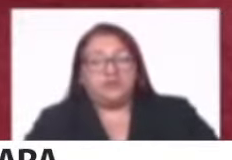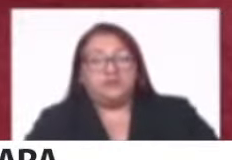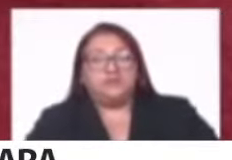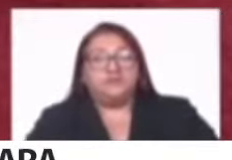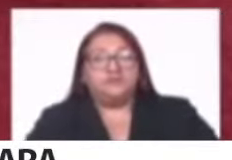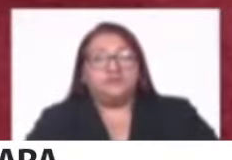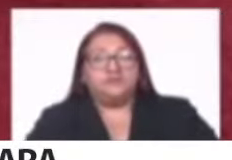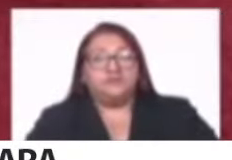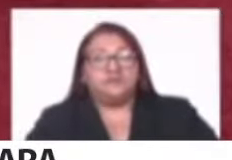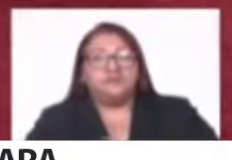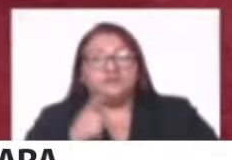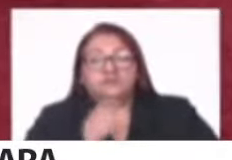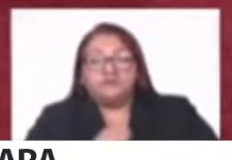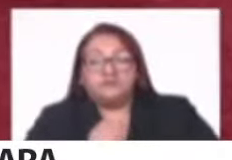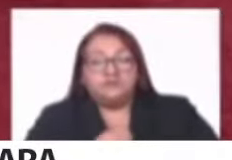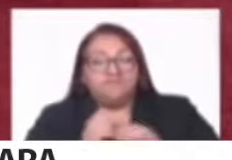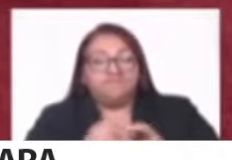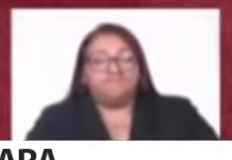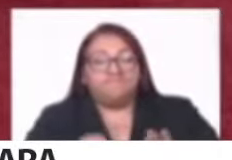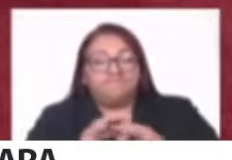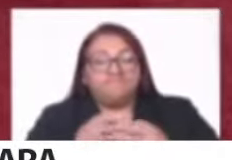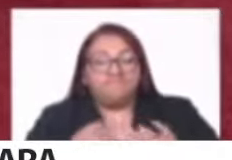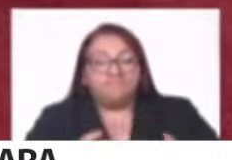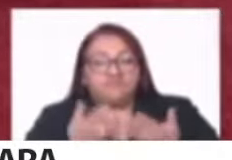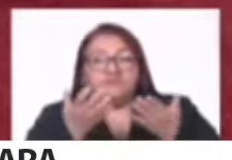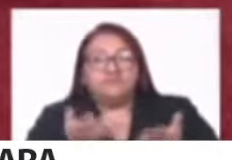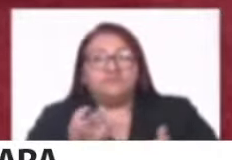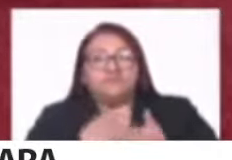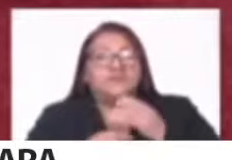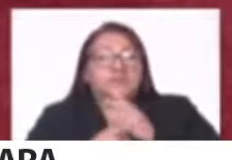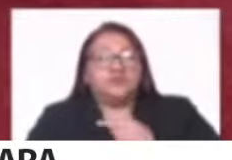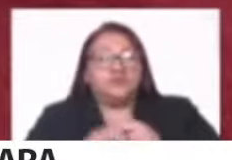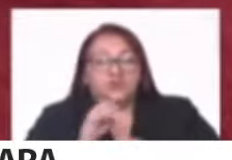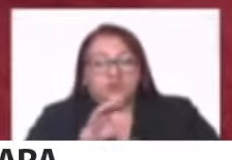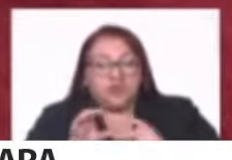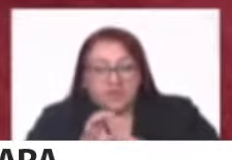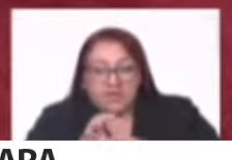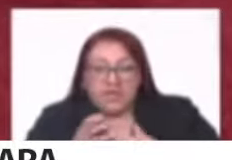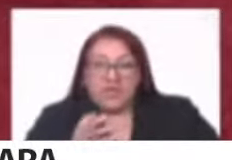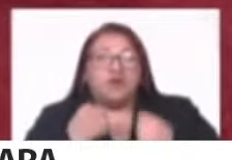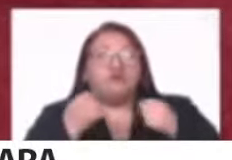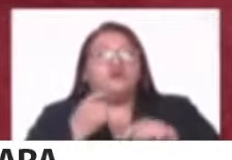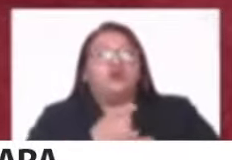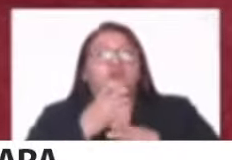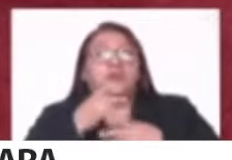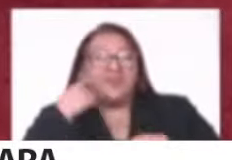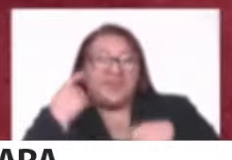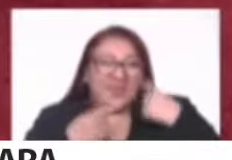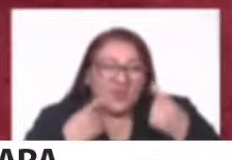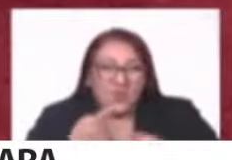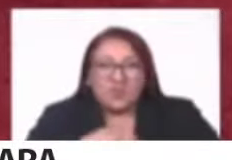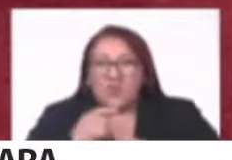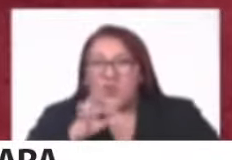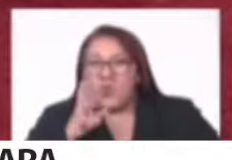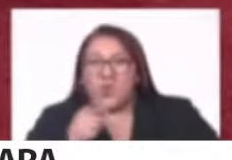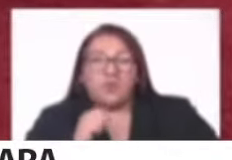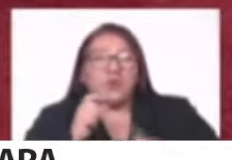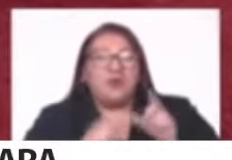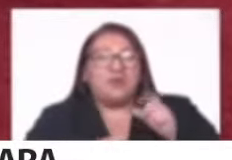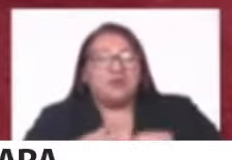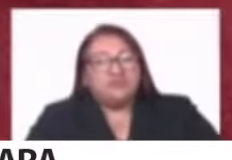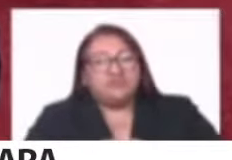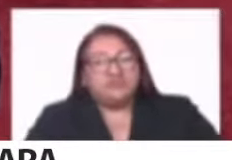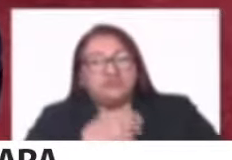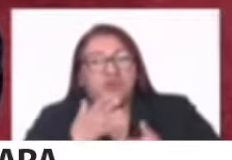En esta importante función se van a destinar recursos para la seguridad ciudadana, la lucha contra la criminalidad organizada, la gestión